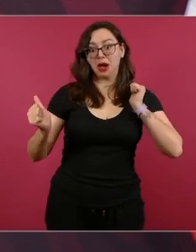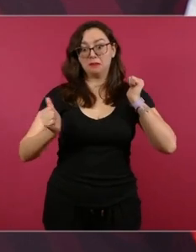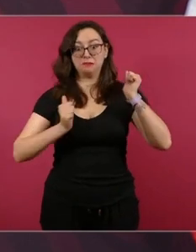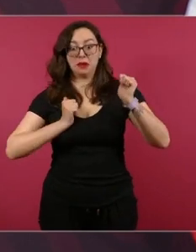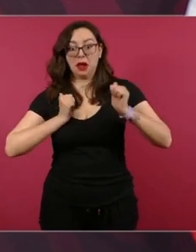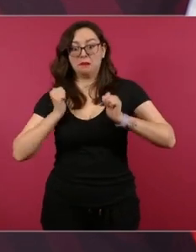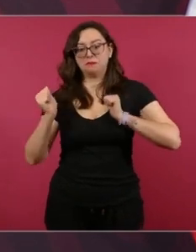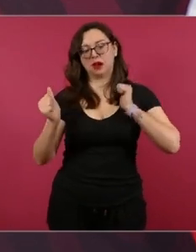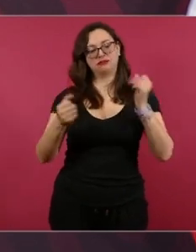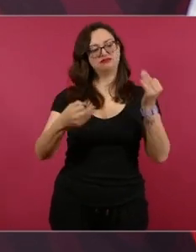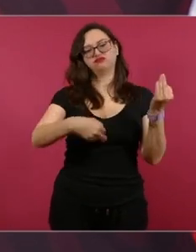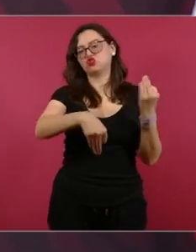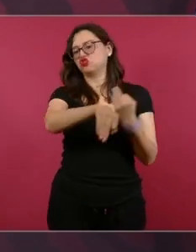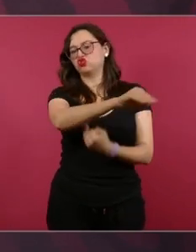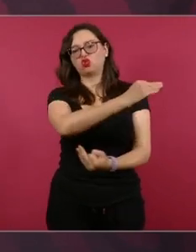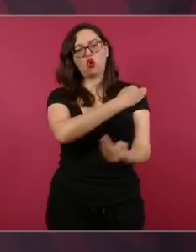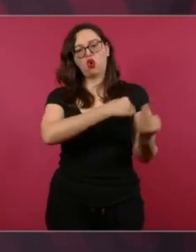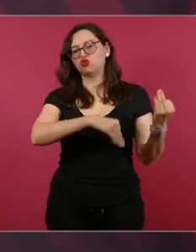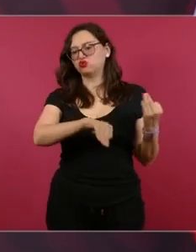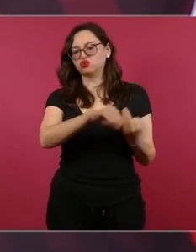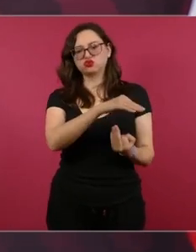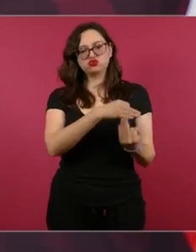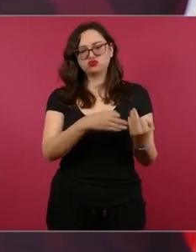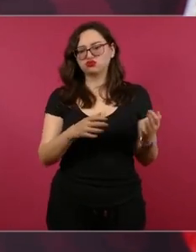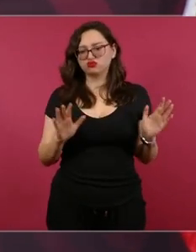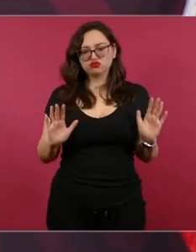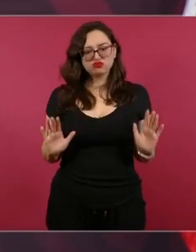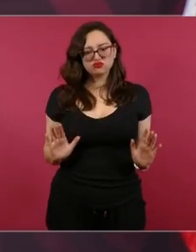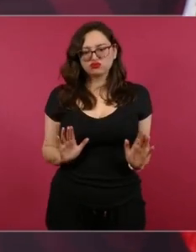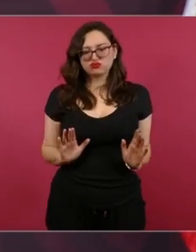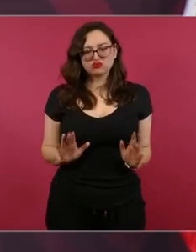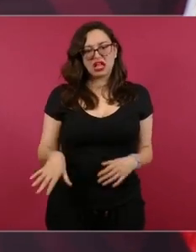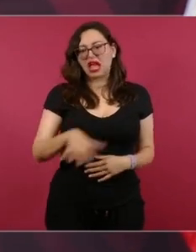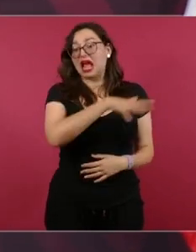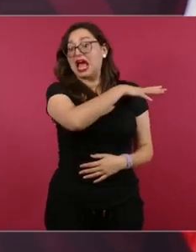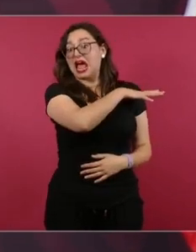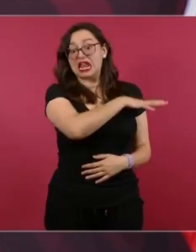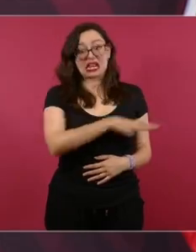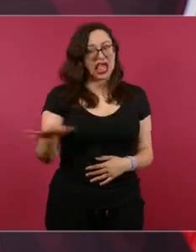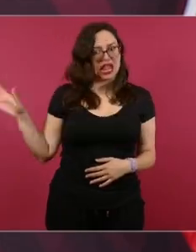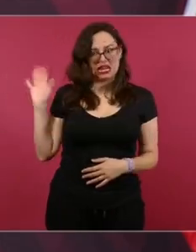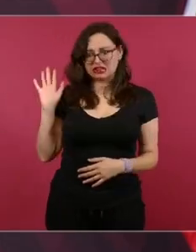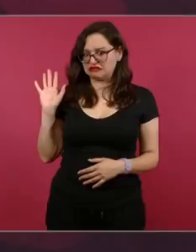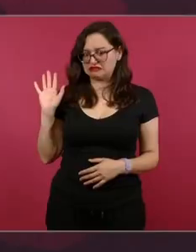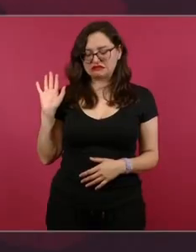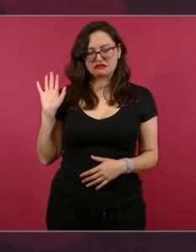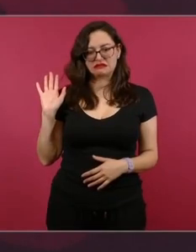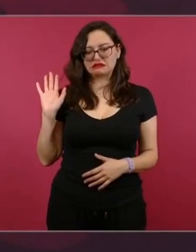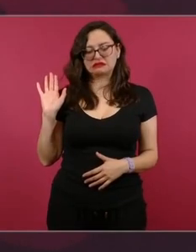todos. O sea, en general, no es un partido, no, todos.